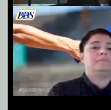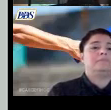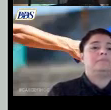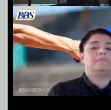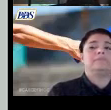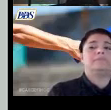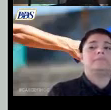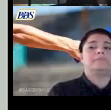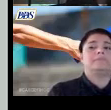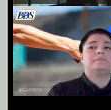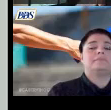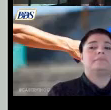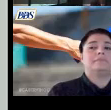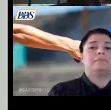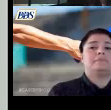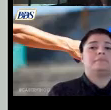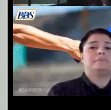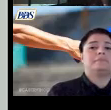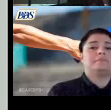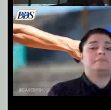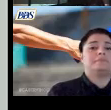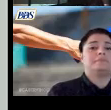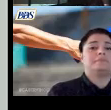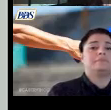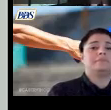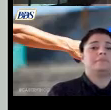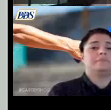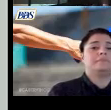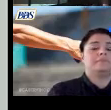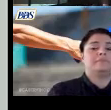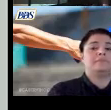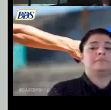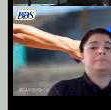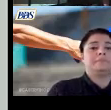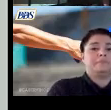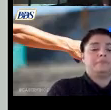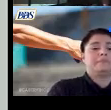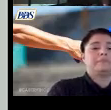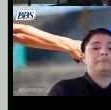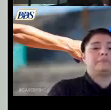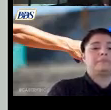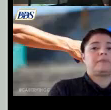las discrepancias de las subvenciones que se han hecho en los últimos 5 años.